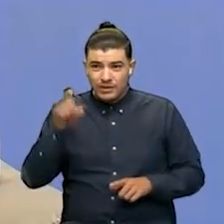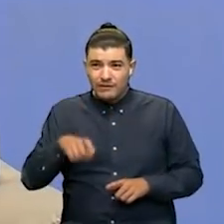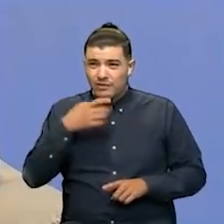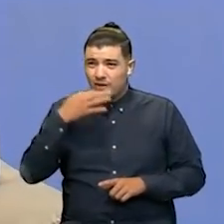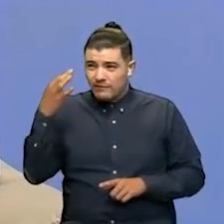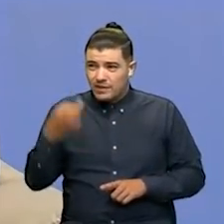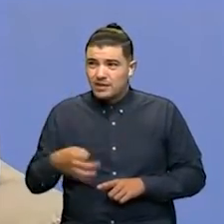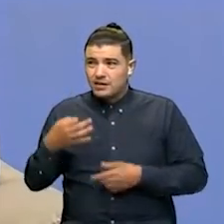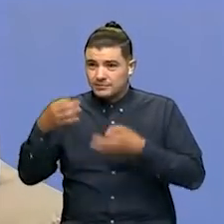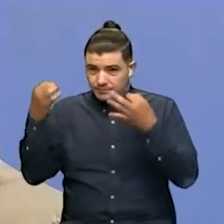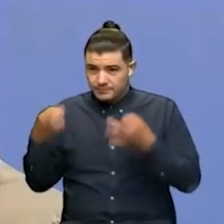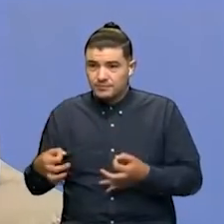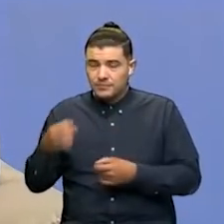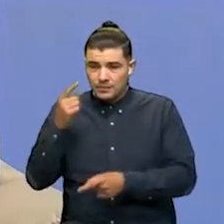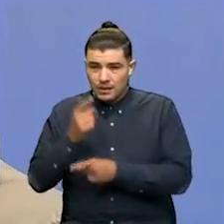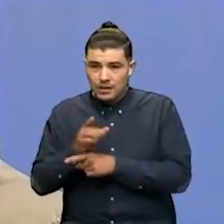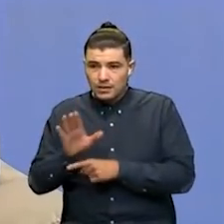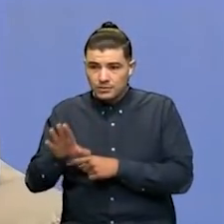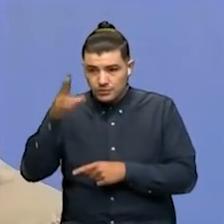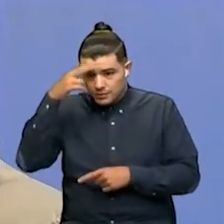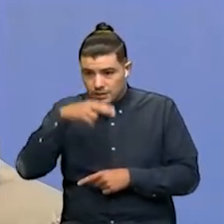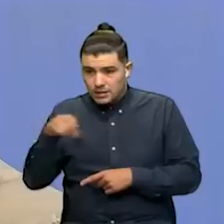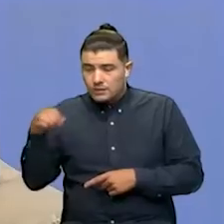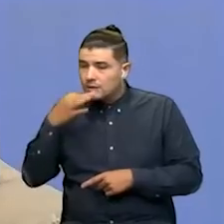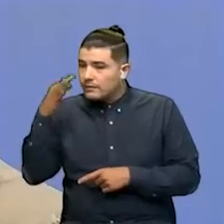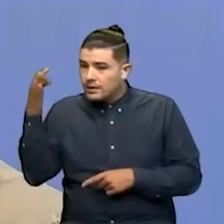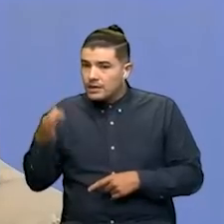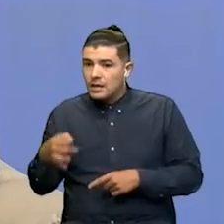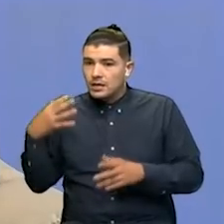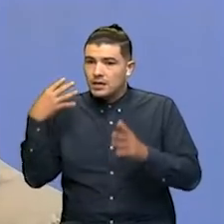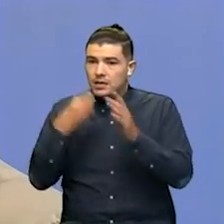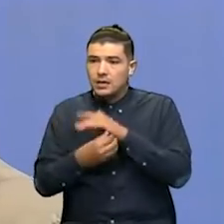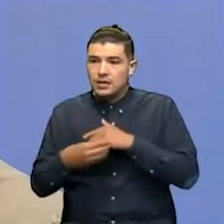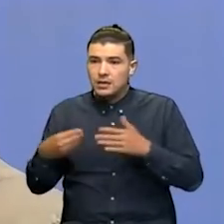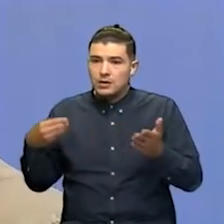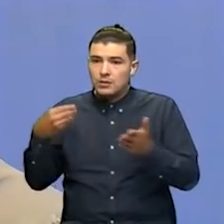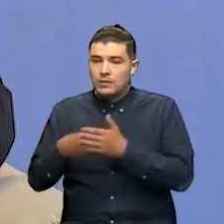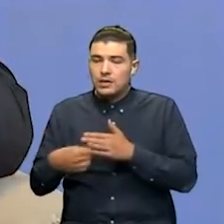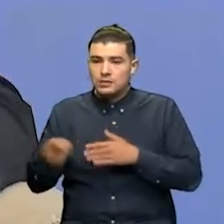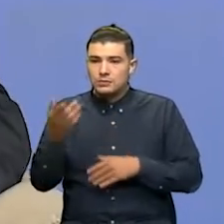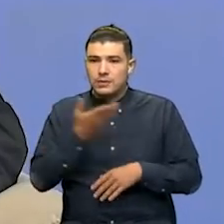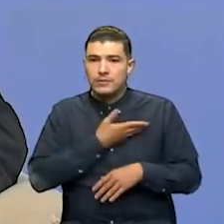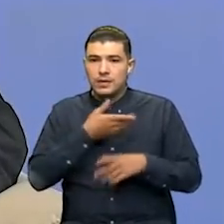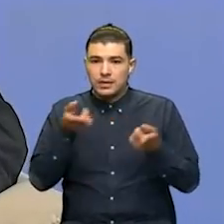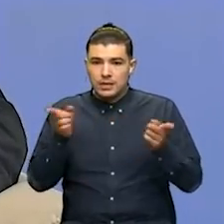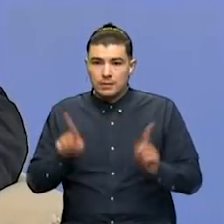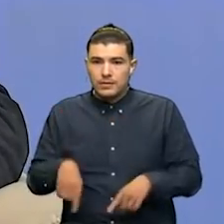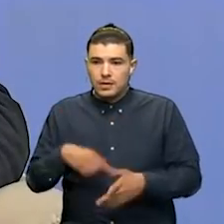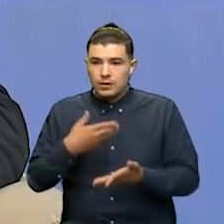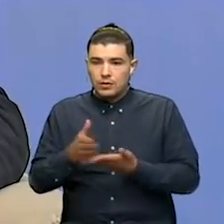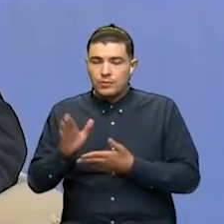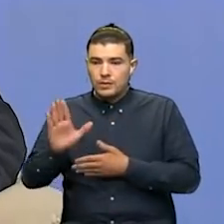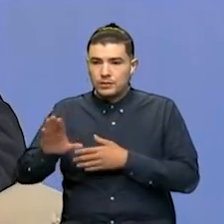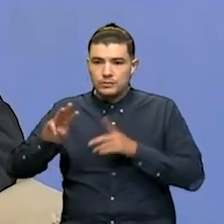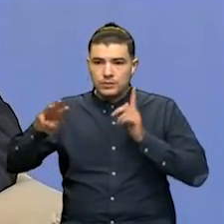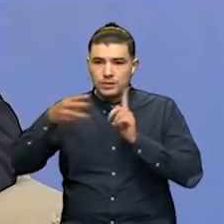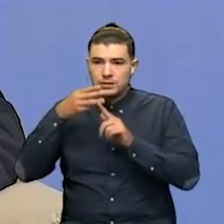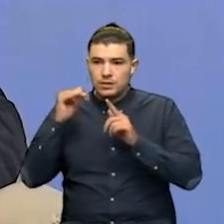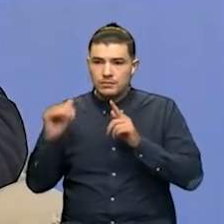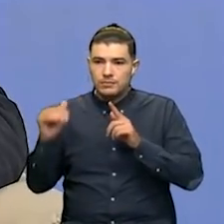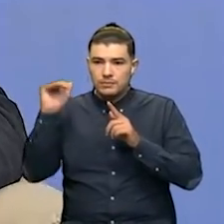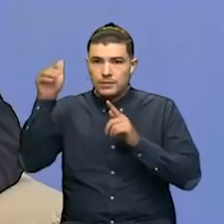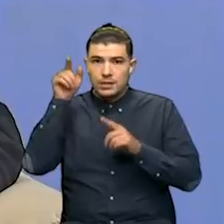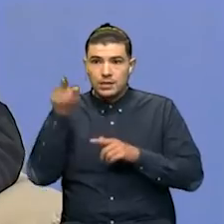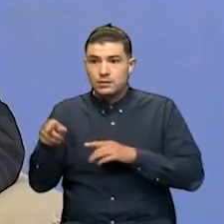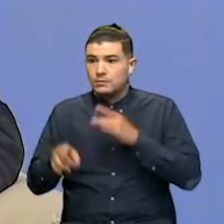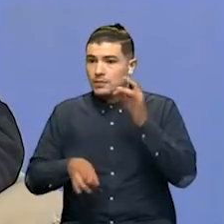venta real donde el hijo realmente saque el dinero y se lo pague a su mamá y le compre, digamos, el tercer piso, eso es perfectamente legal y